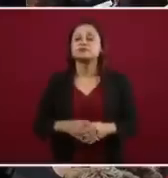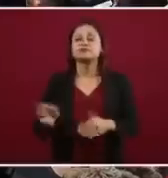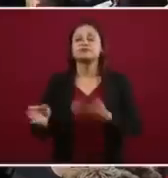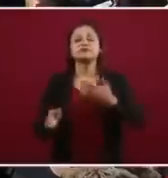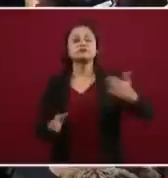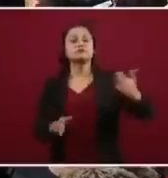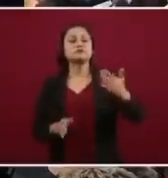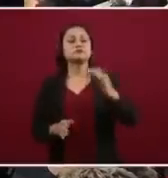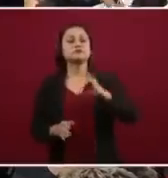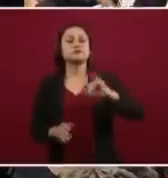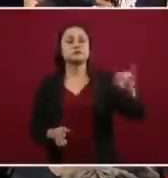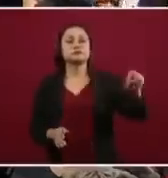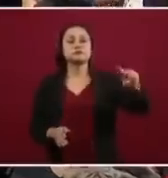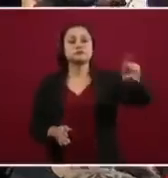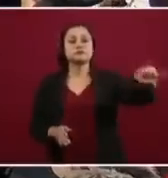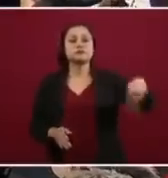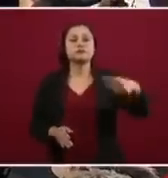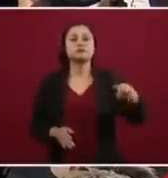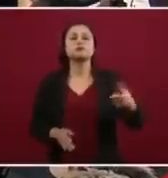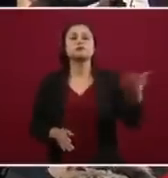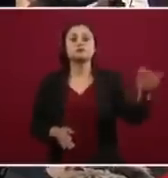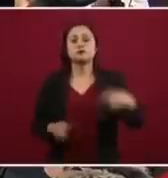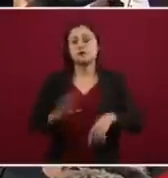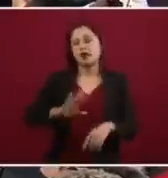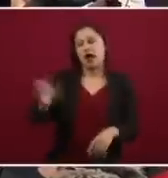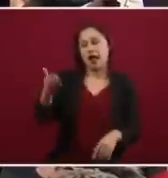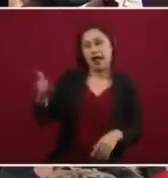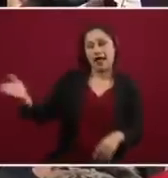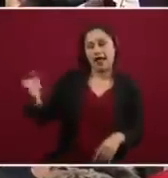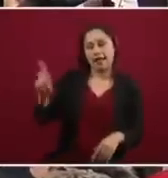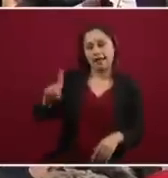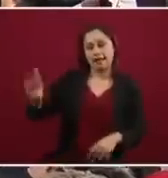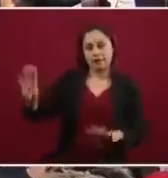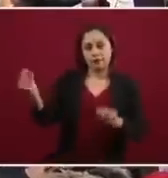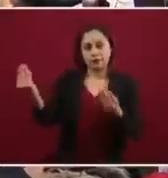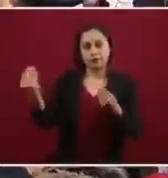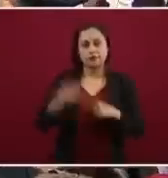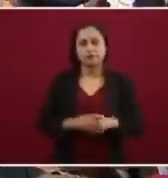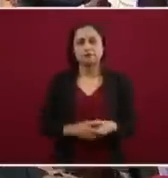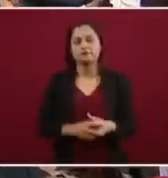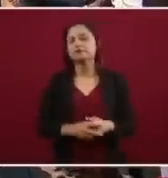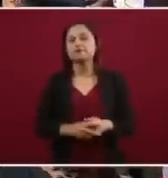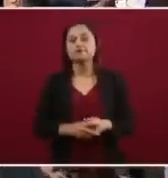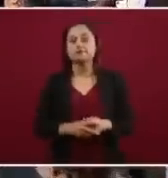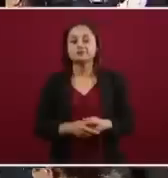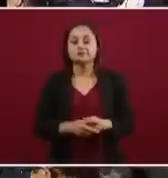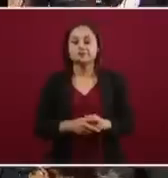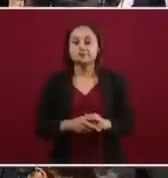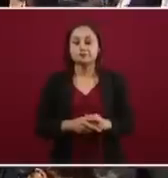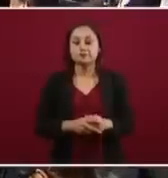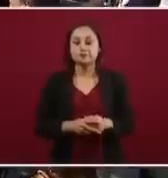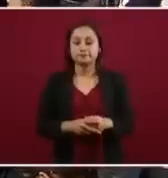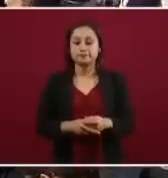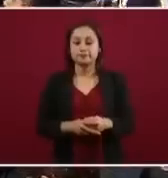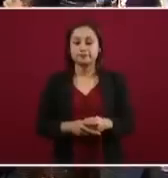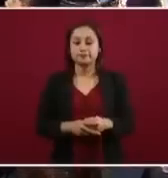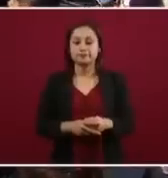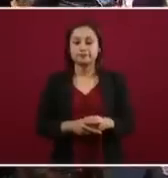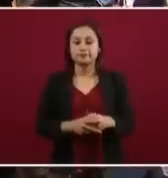izquierda. Ya ha sido mucha derecha. Mucho a la derecha. Se está yendo a la